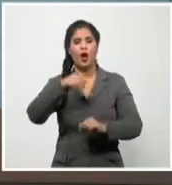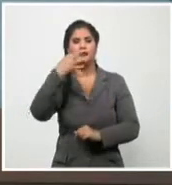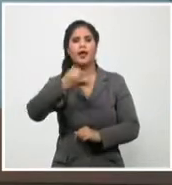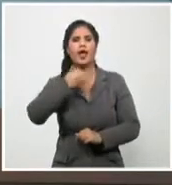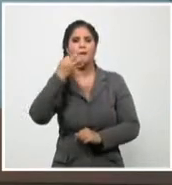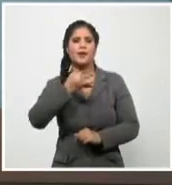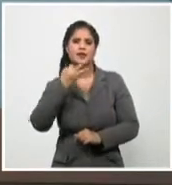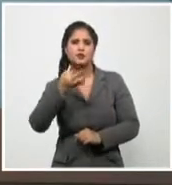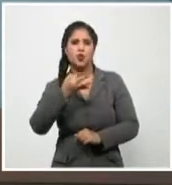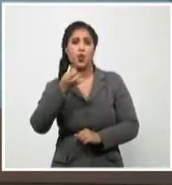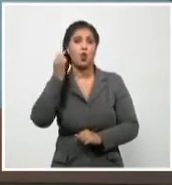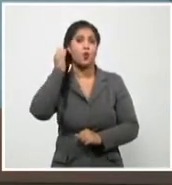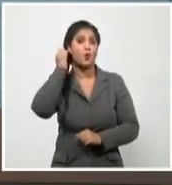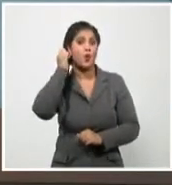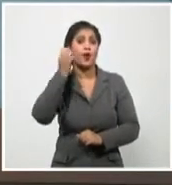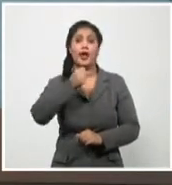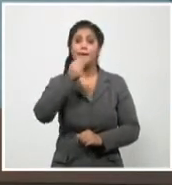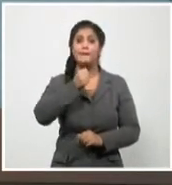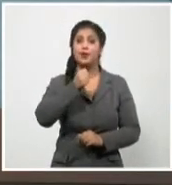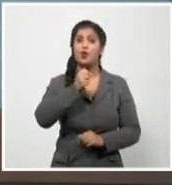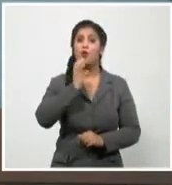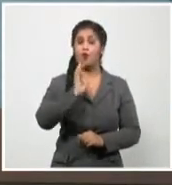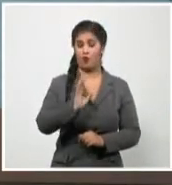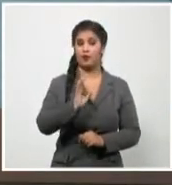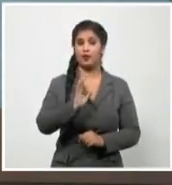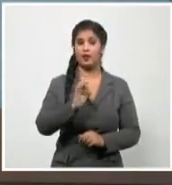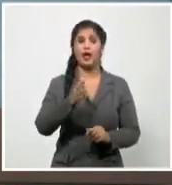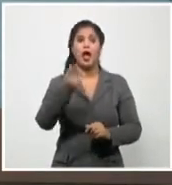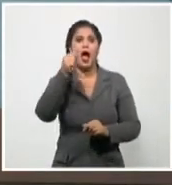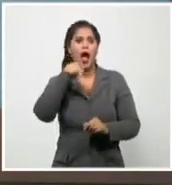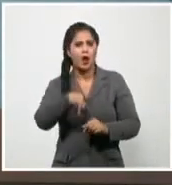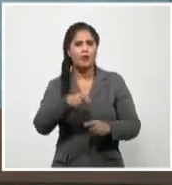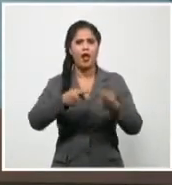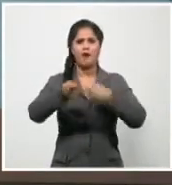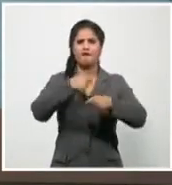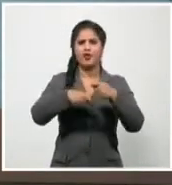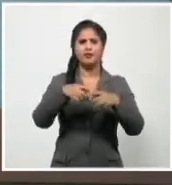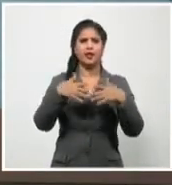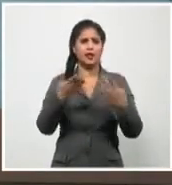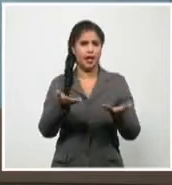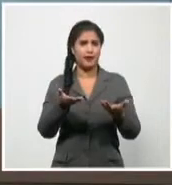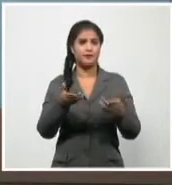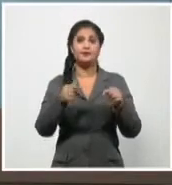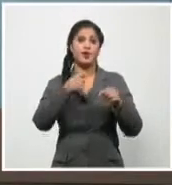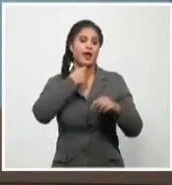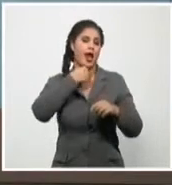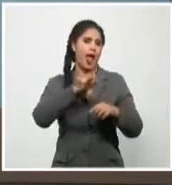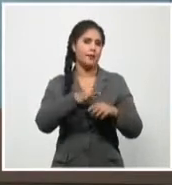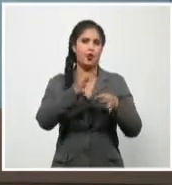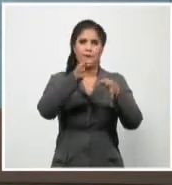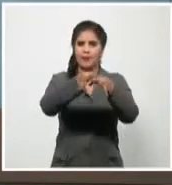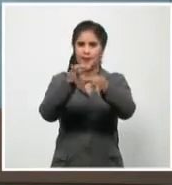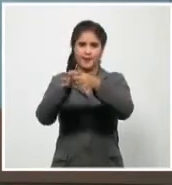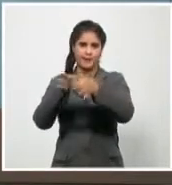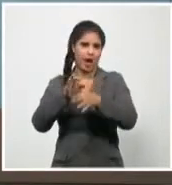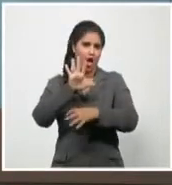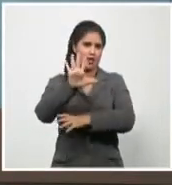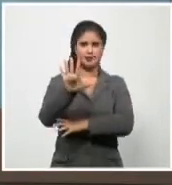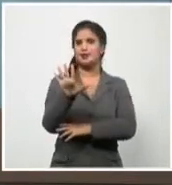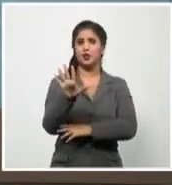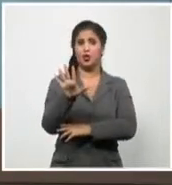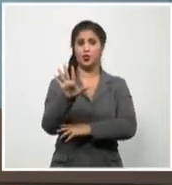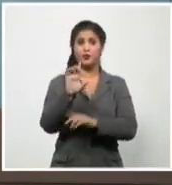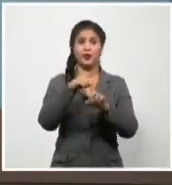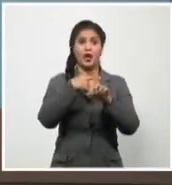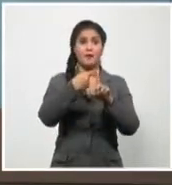al periodista richard dricks ahora lo que venden es la combinación de helado y usted como consumidor lo toma o lo